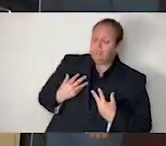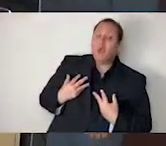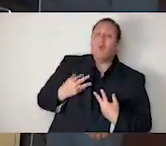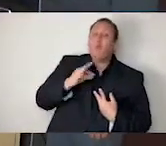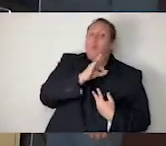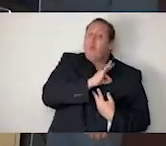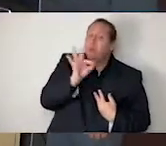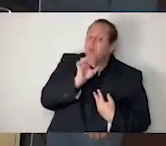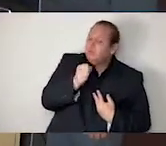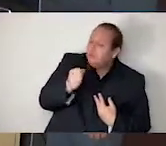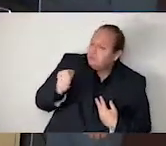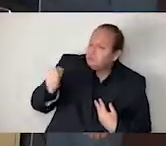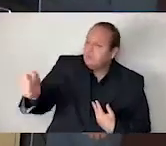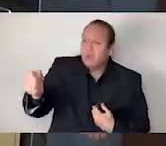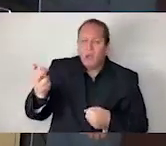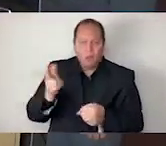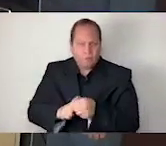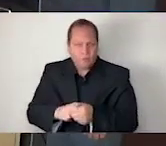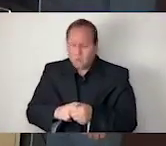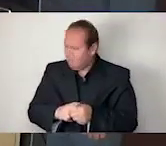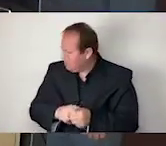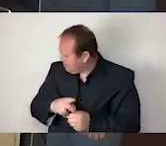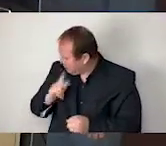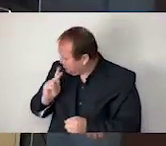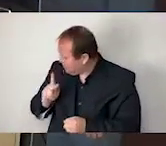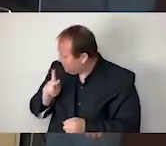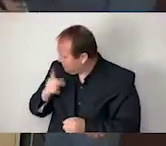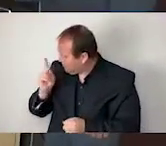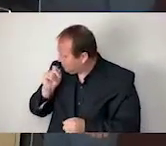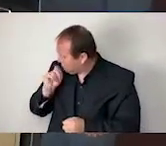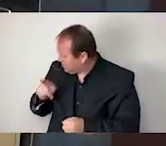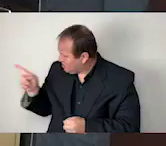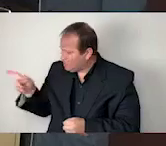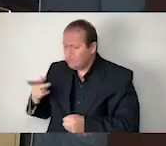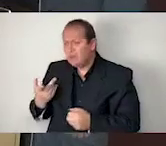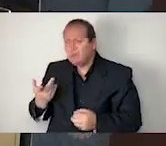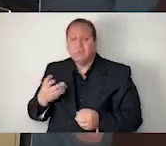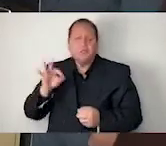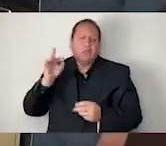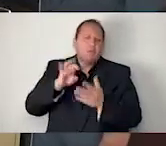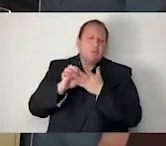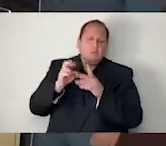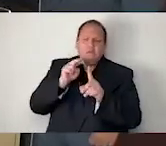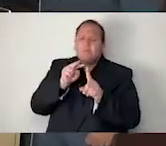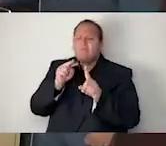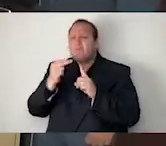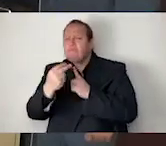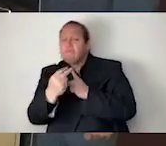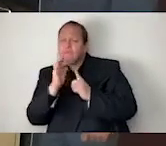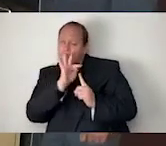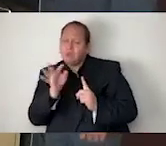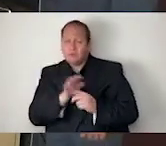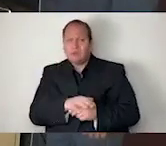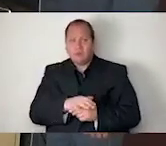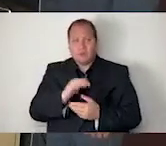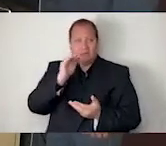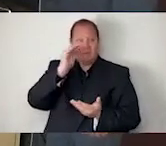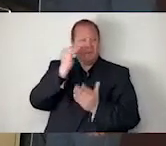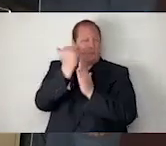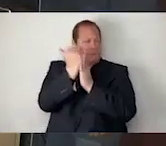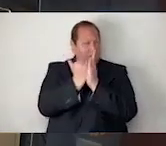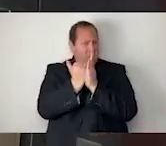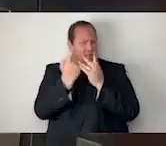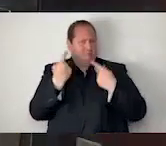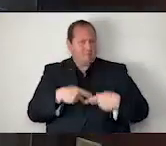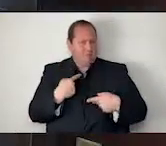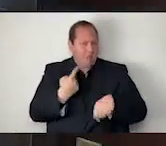que son menos las personas que supuestamente van ir al hospital si definitivamente que para cuando la curva se